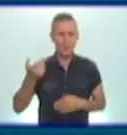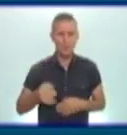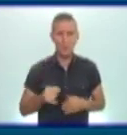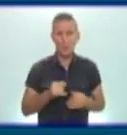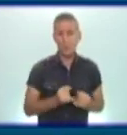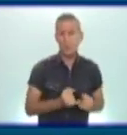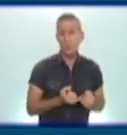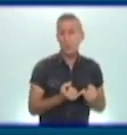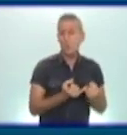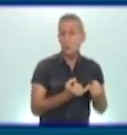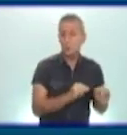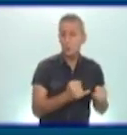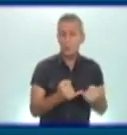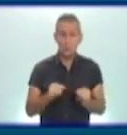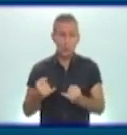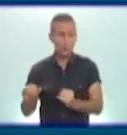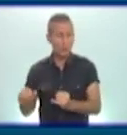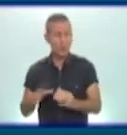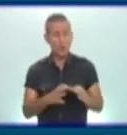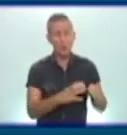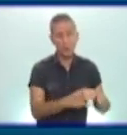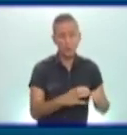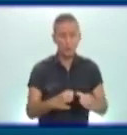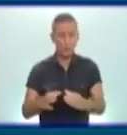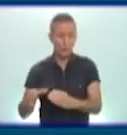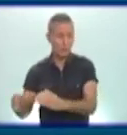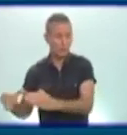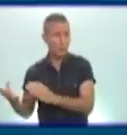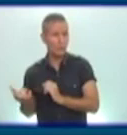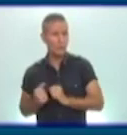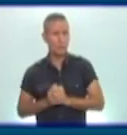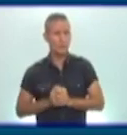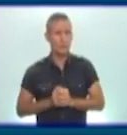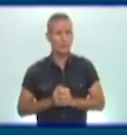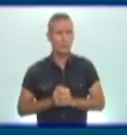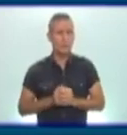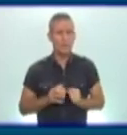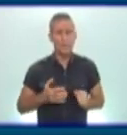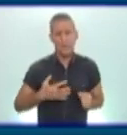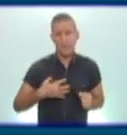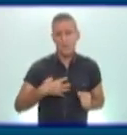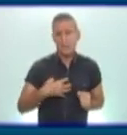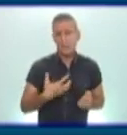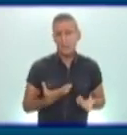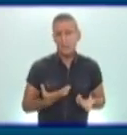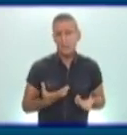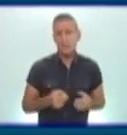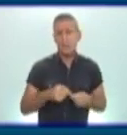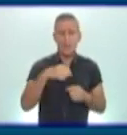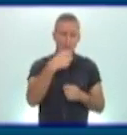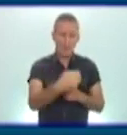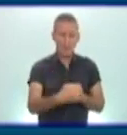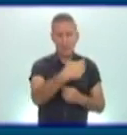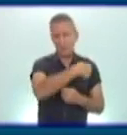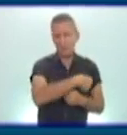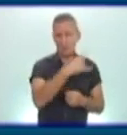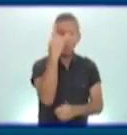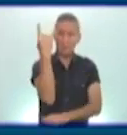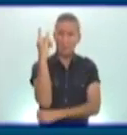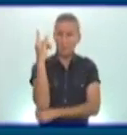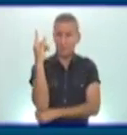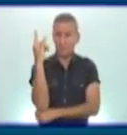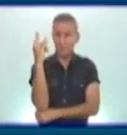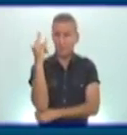que son los que designan un objeto o ser perteneciente a una especie. Fíjate que aquí tenemos plátano, puede ser palma,